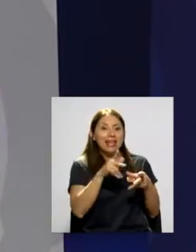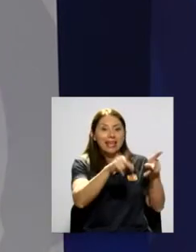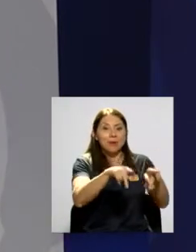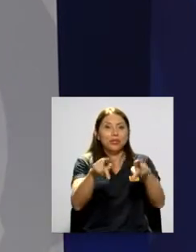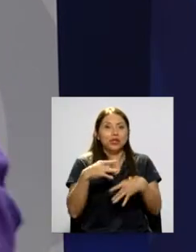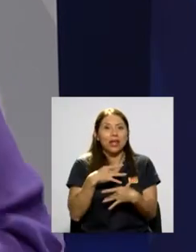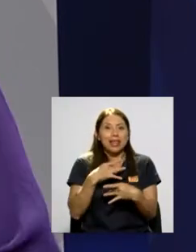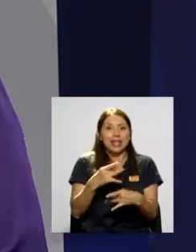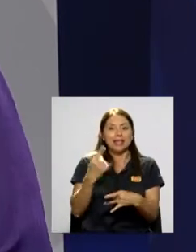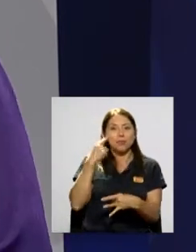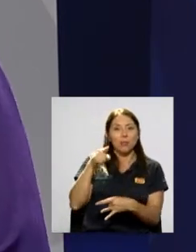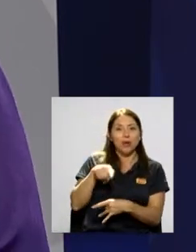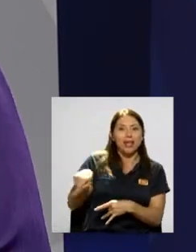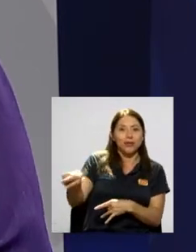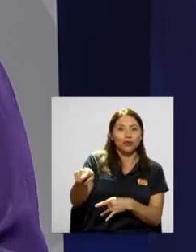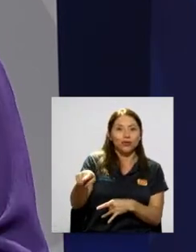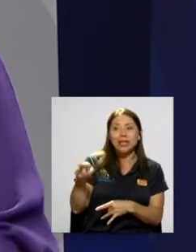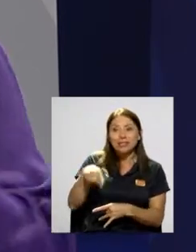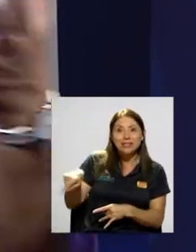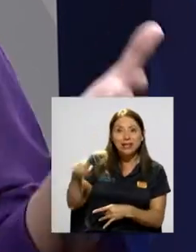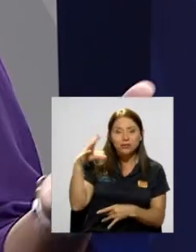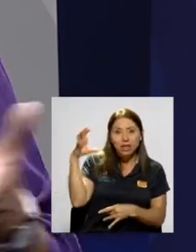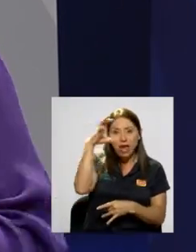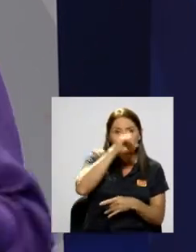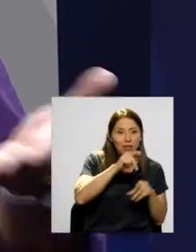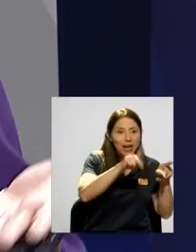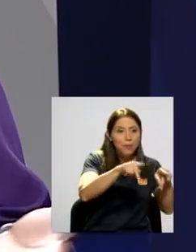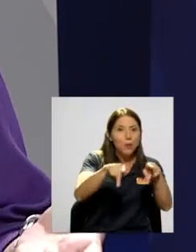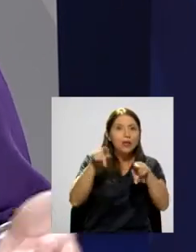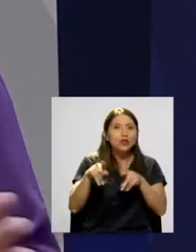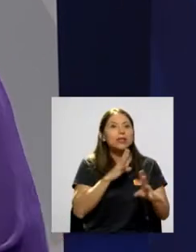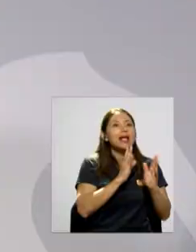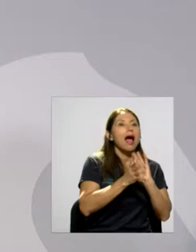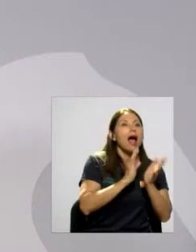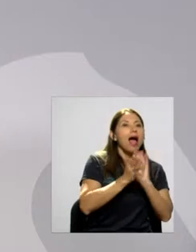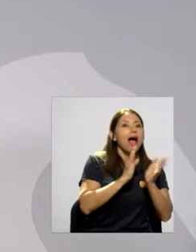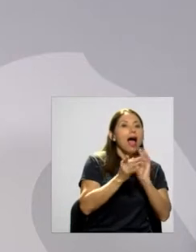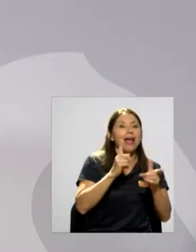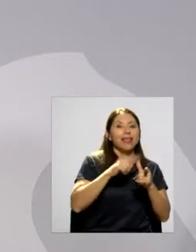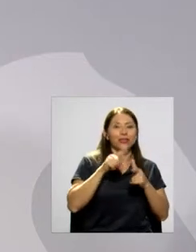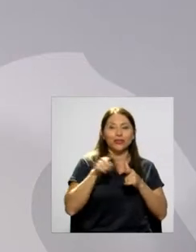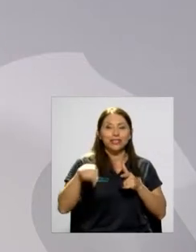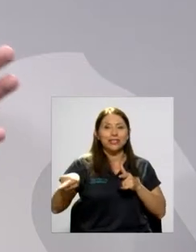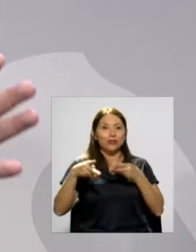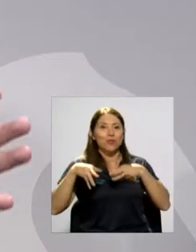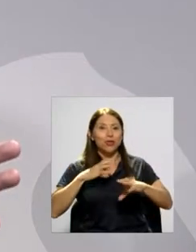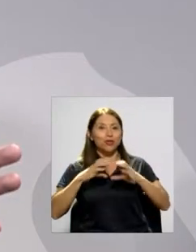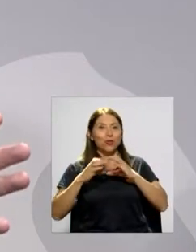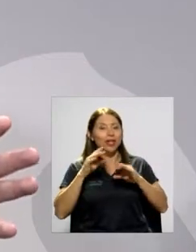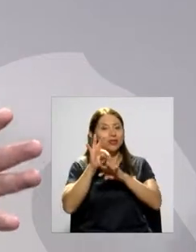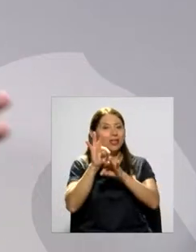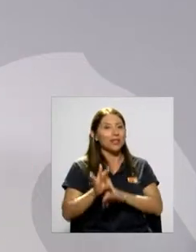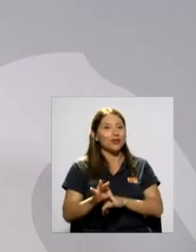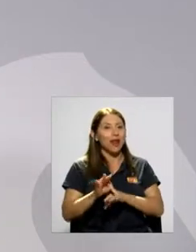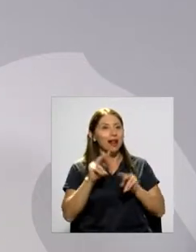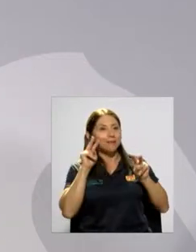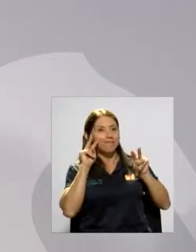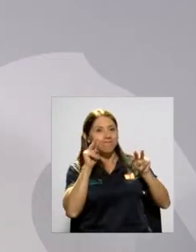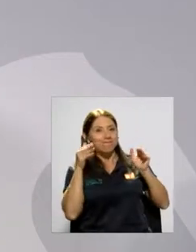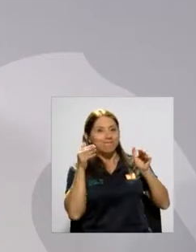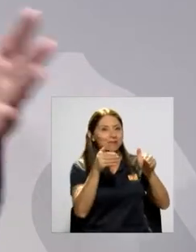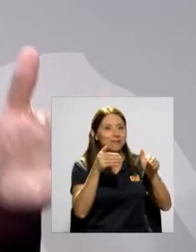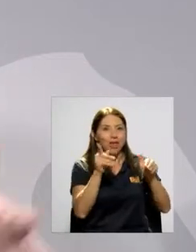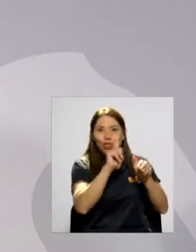está efectivamente conversando sobre un tema, la prensa tradicional no lo va a ignorar. Hay un mito que parece que se ha